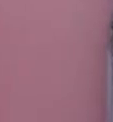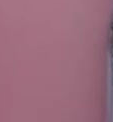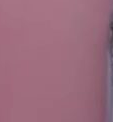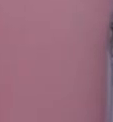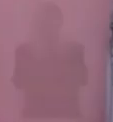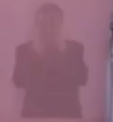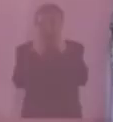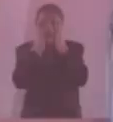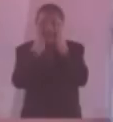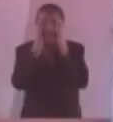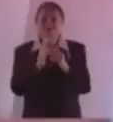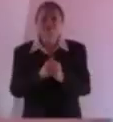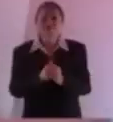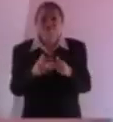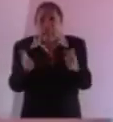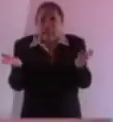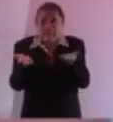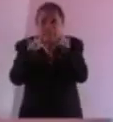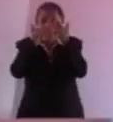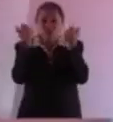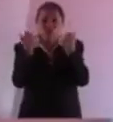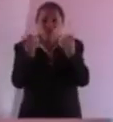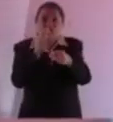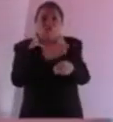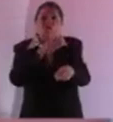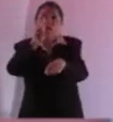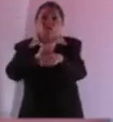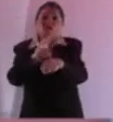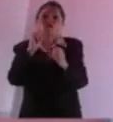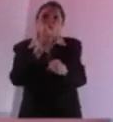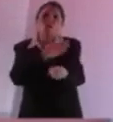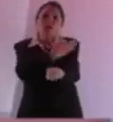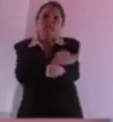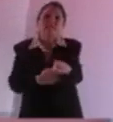Yo no sé si son buenos días o buenas tardes, pero